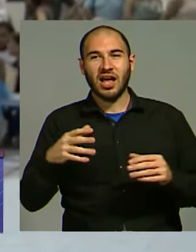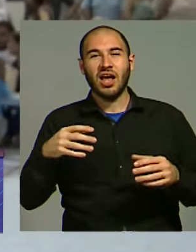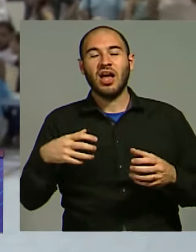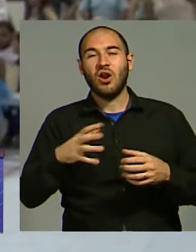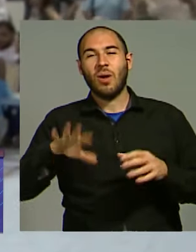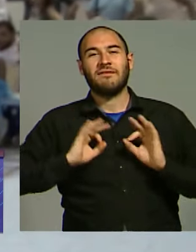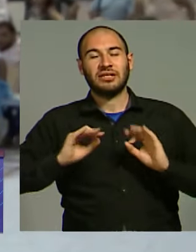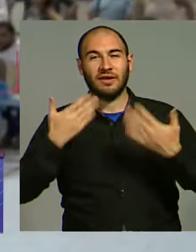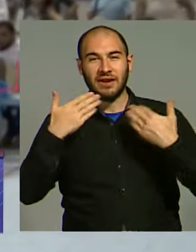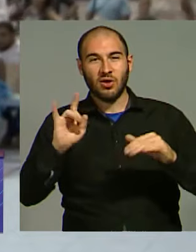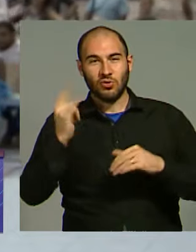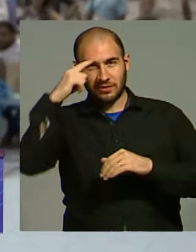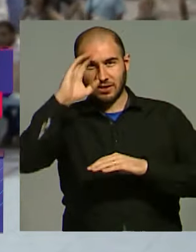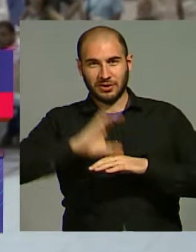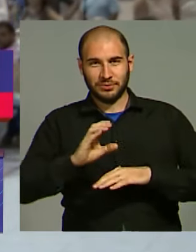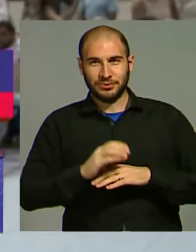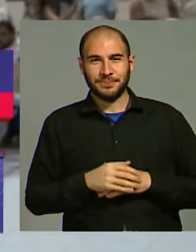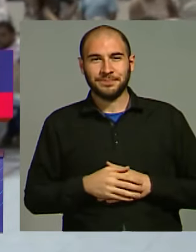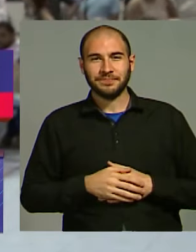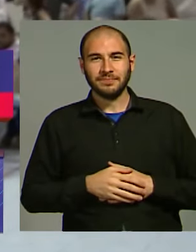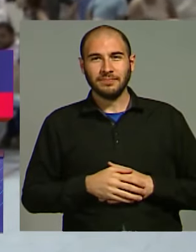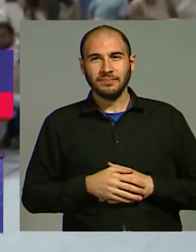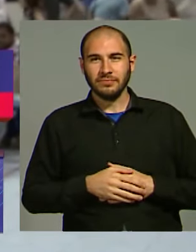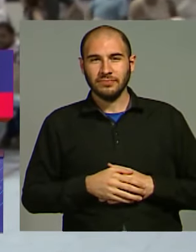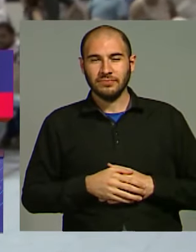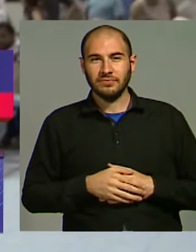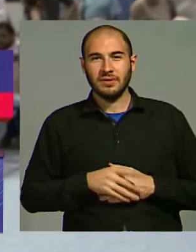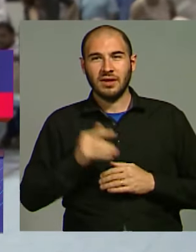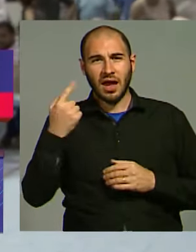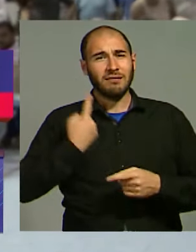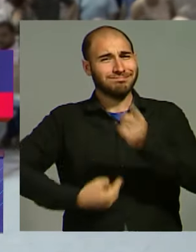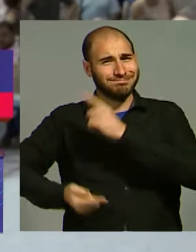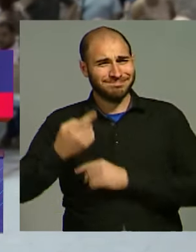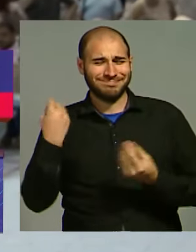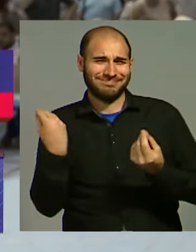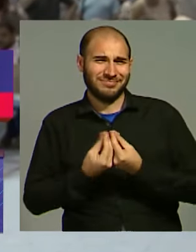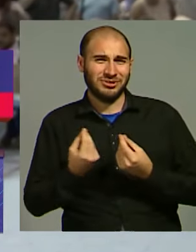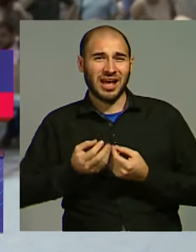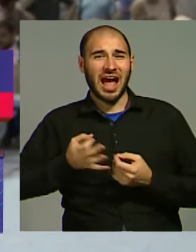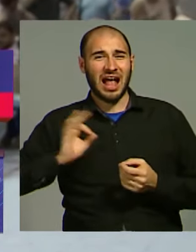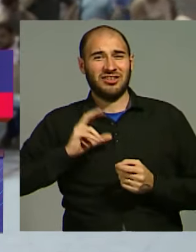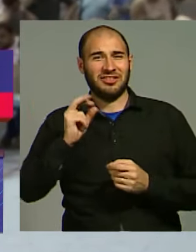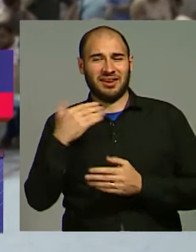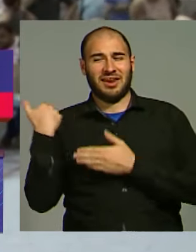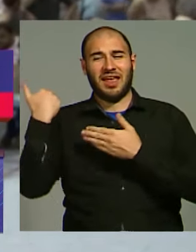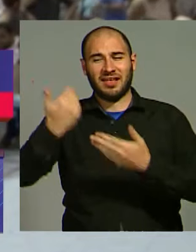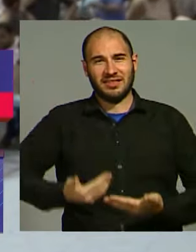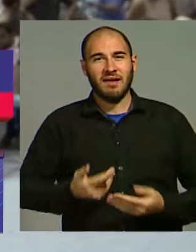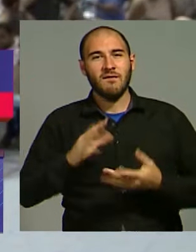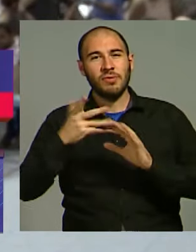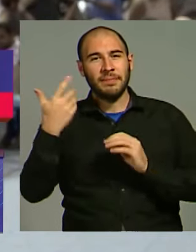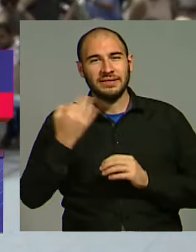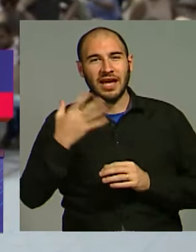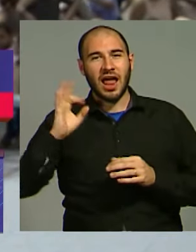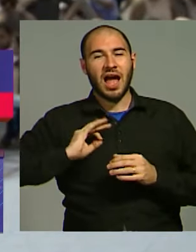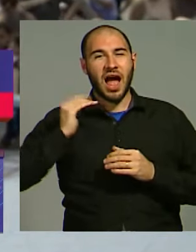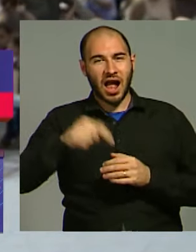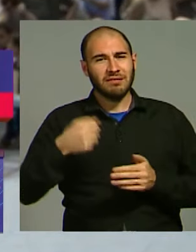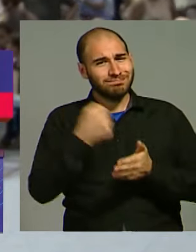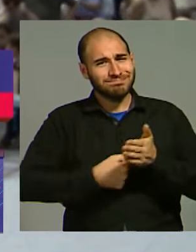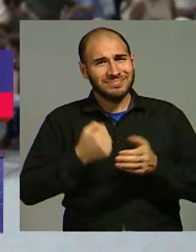de verano de la Universidad Nacional de Cuyo, con muchas historias en estos 30 años, en particular con un año de